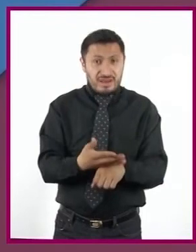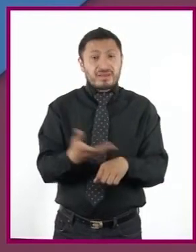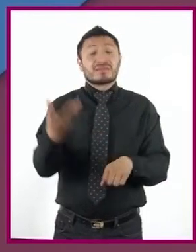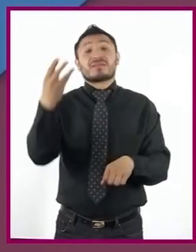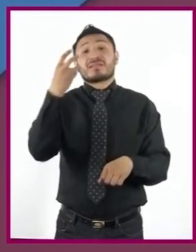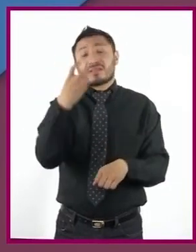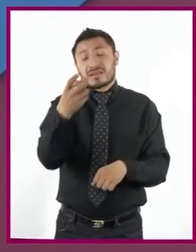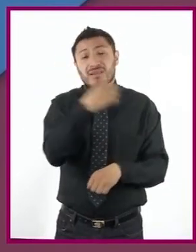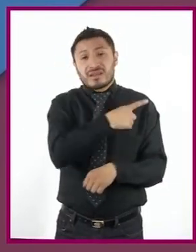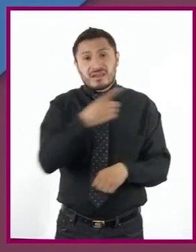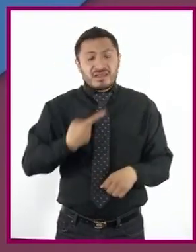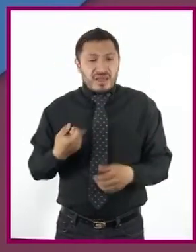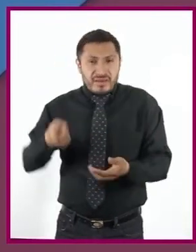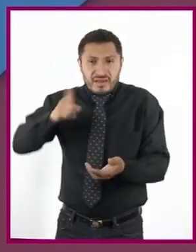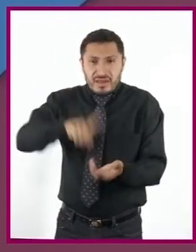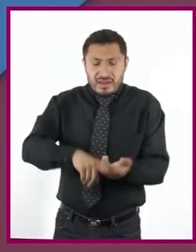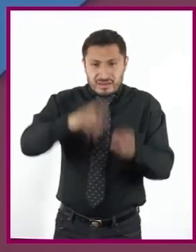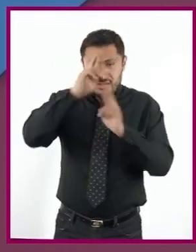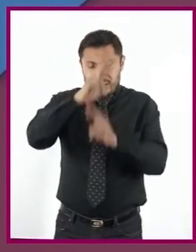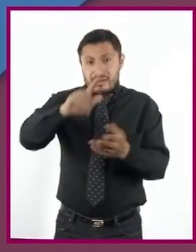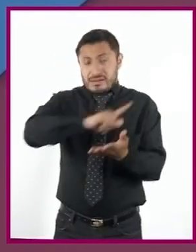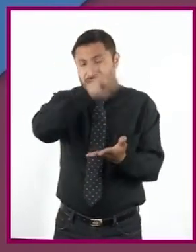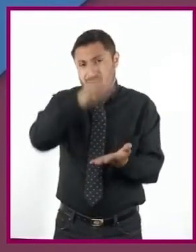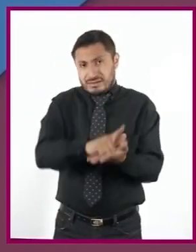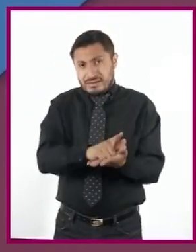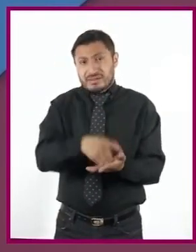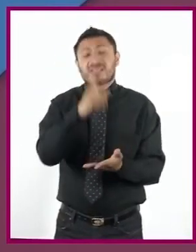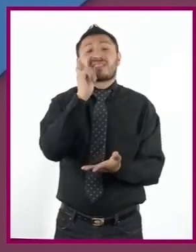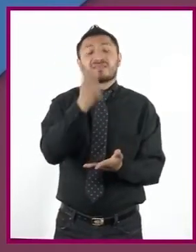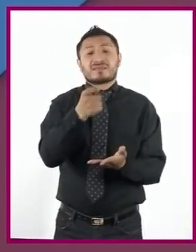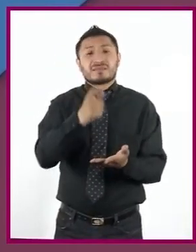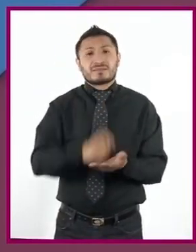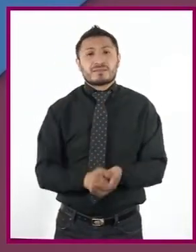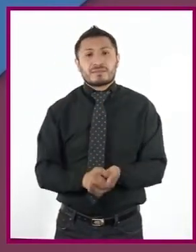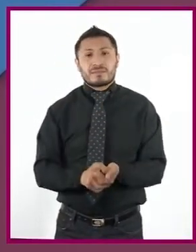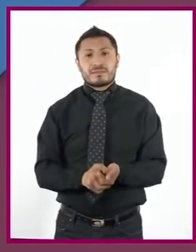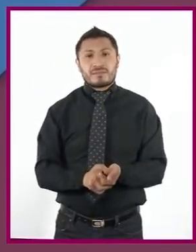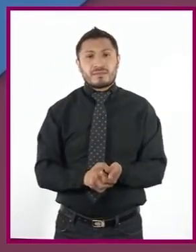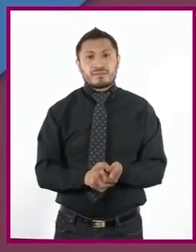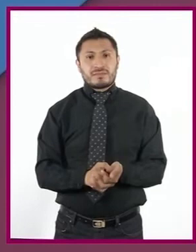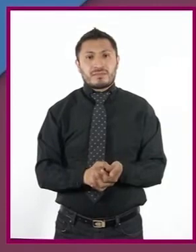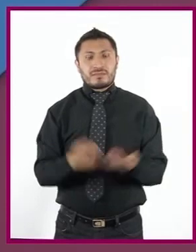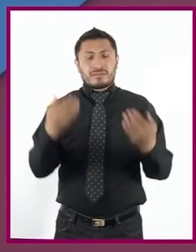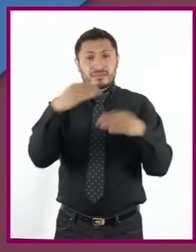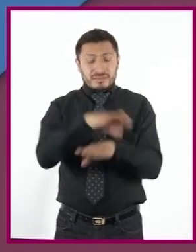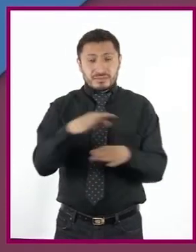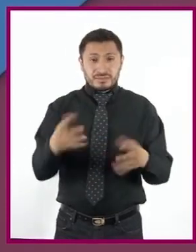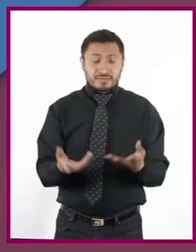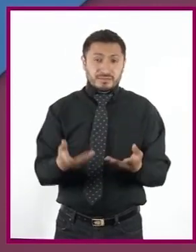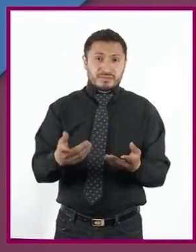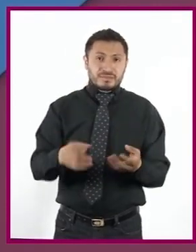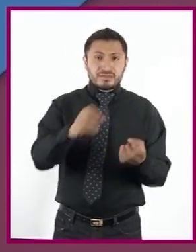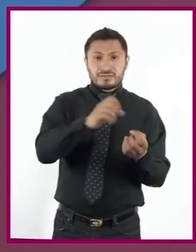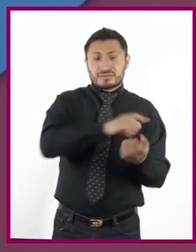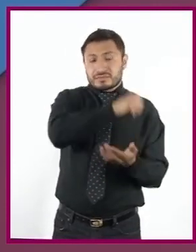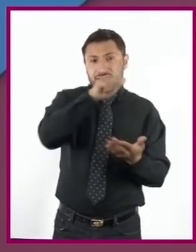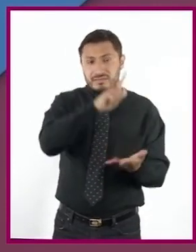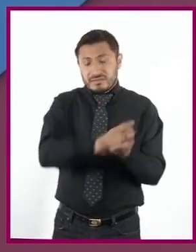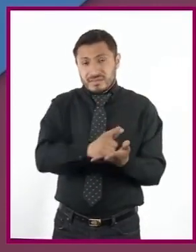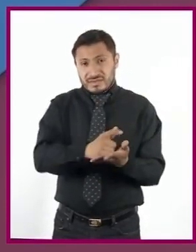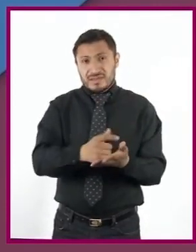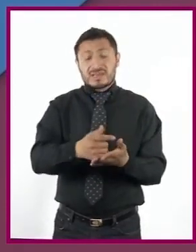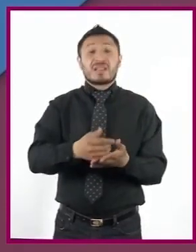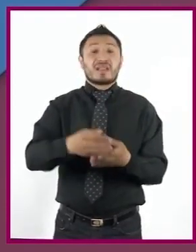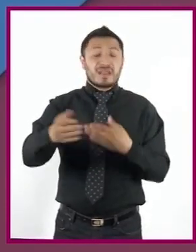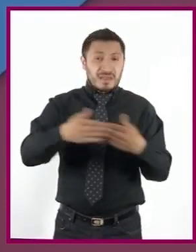debe estar apegada a la legalidad, es decir, conforme a los códigos vigentes que establecen las leyes